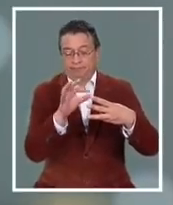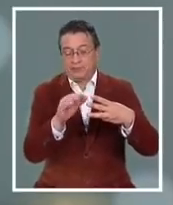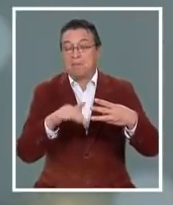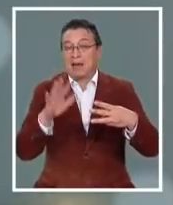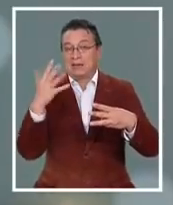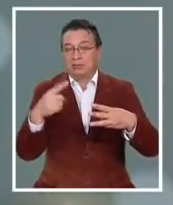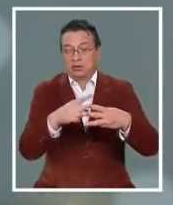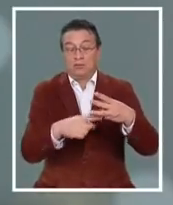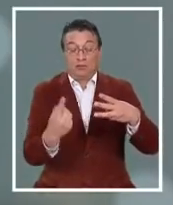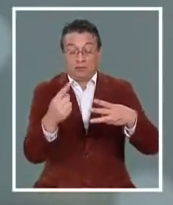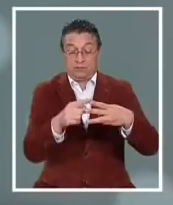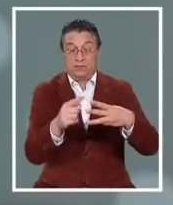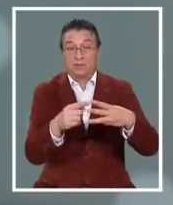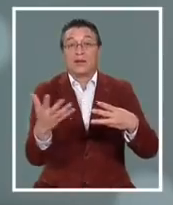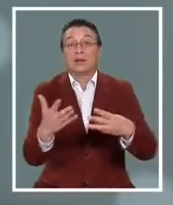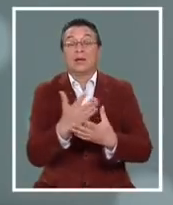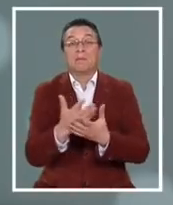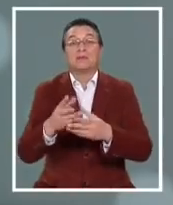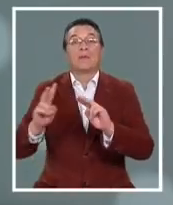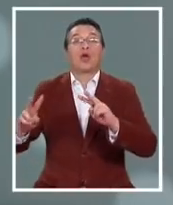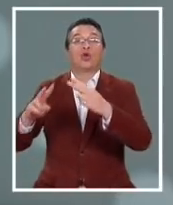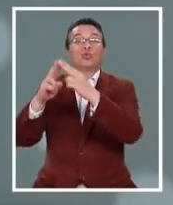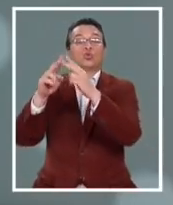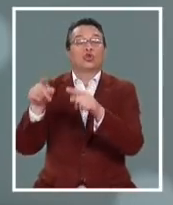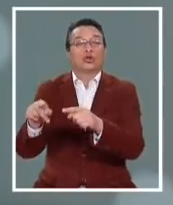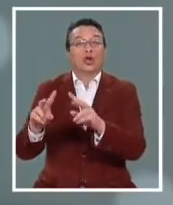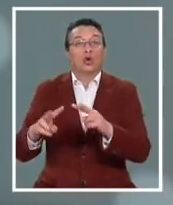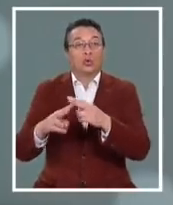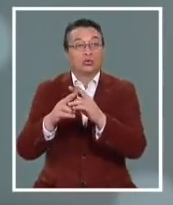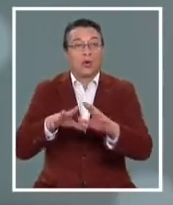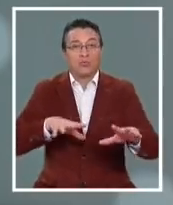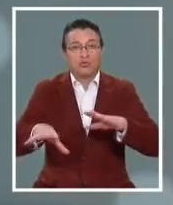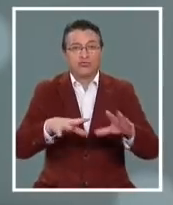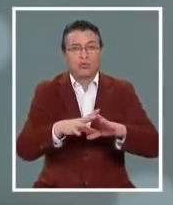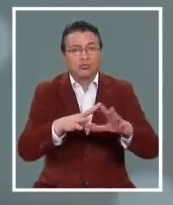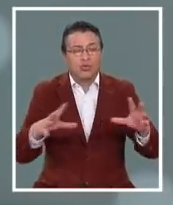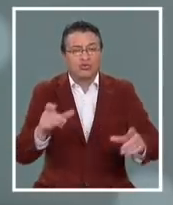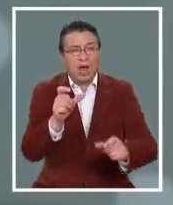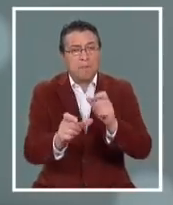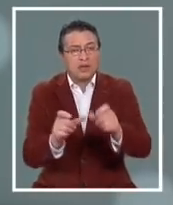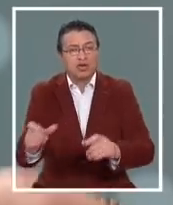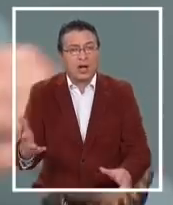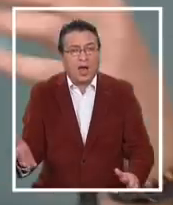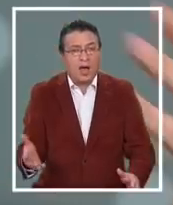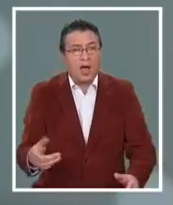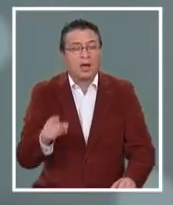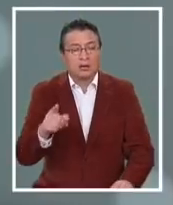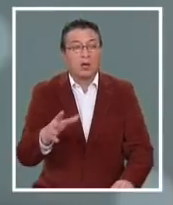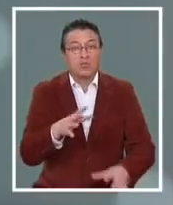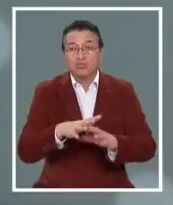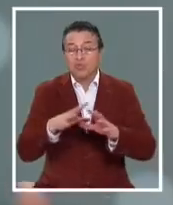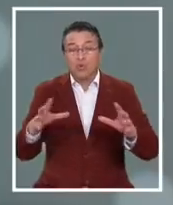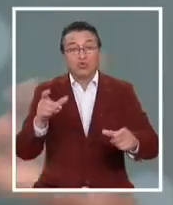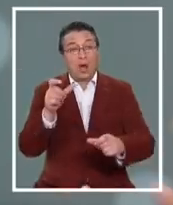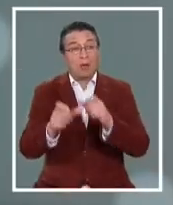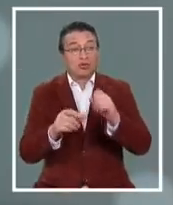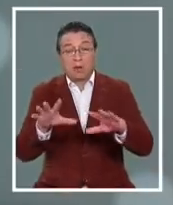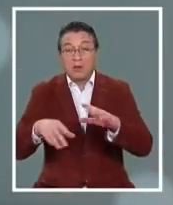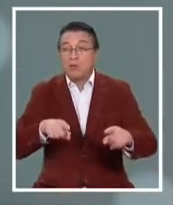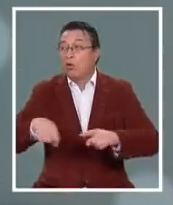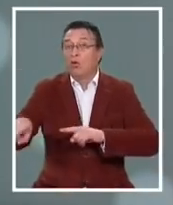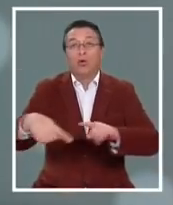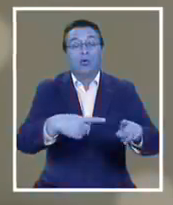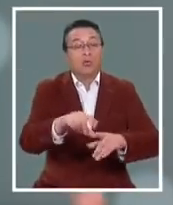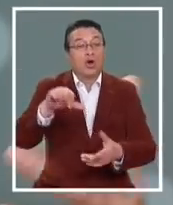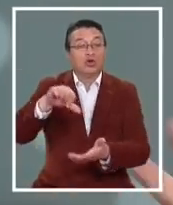decidoras. Uno, ¿qué pasa con las construcciones? Las construcciones movilizan a muchas personas. Entonces, como movilizan a muchas personas que se siguen movilizando por la